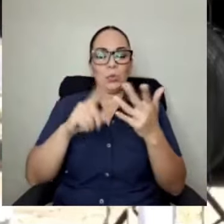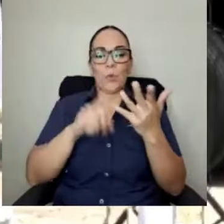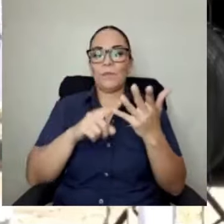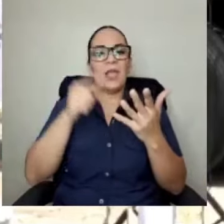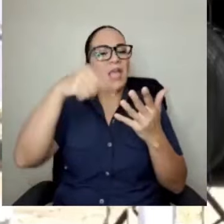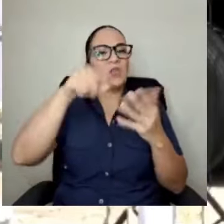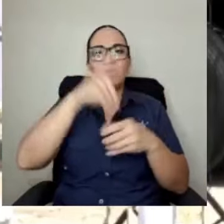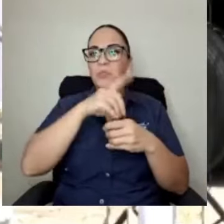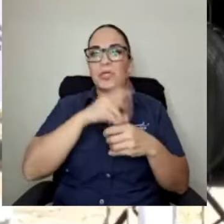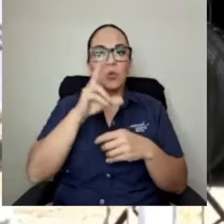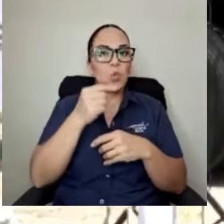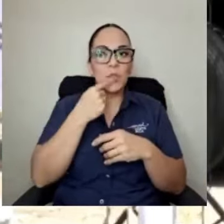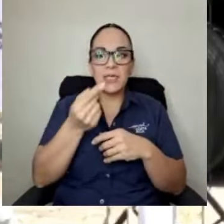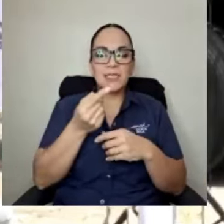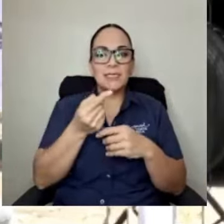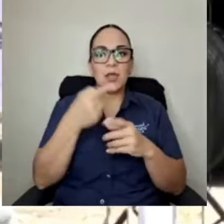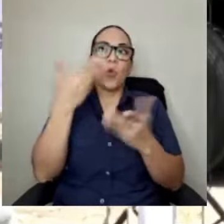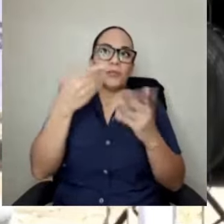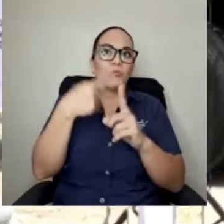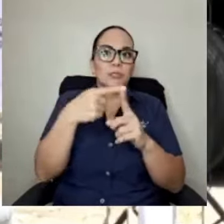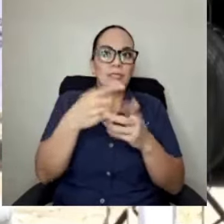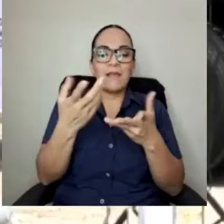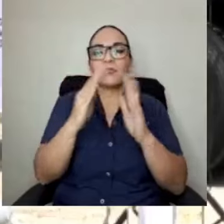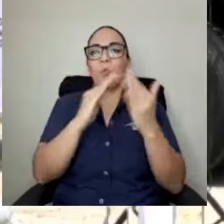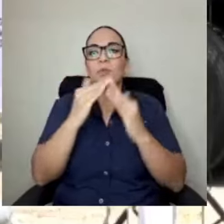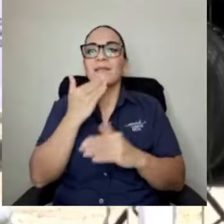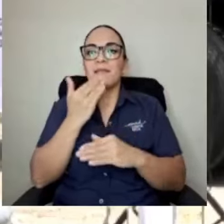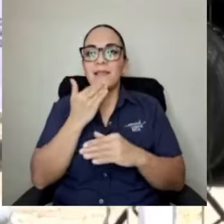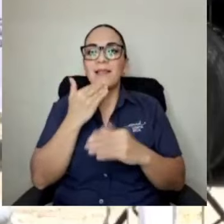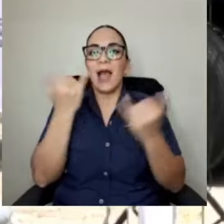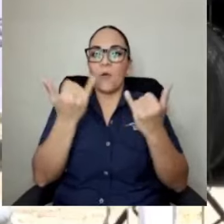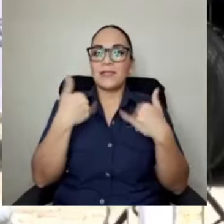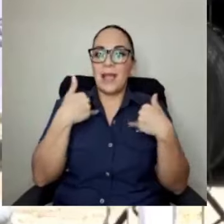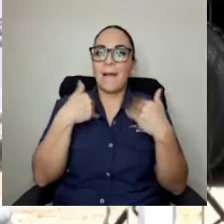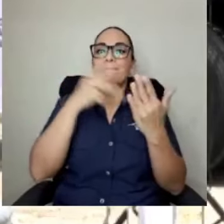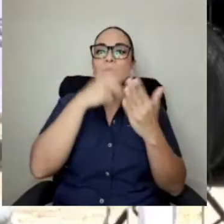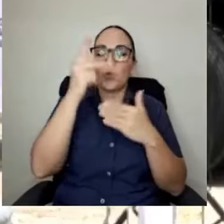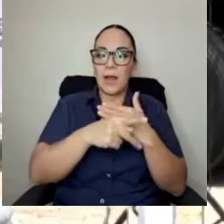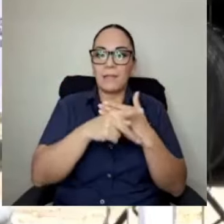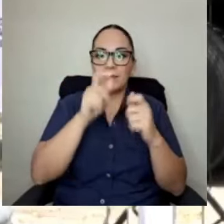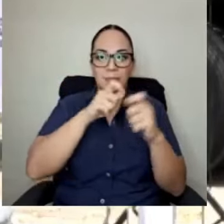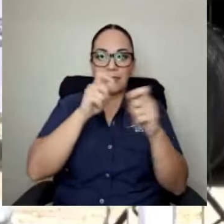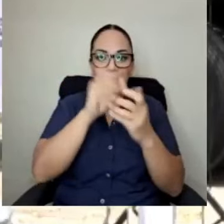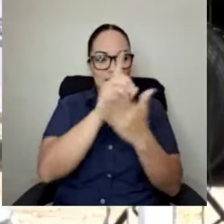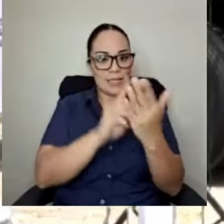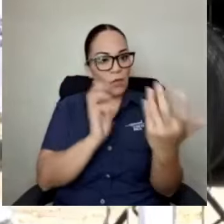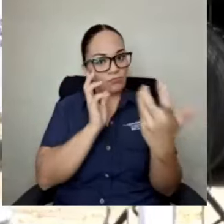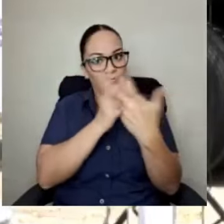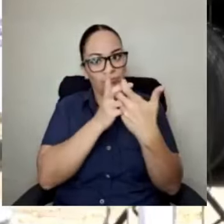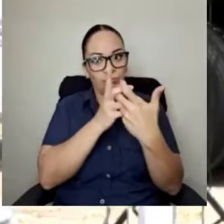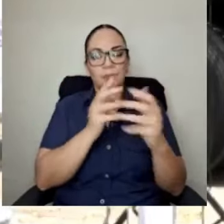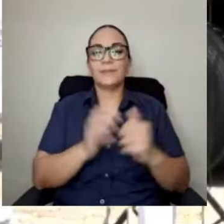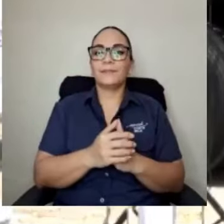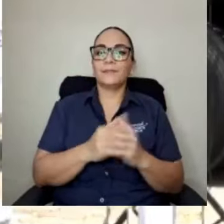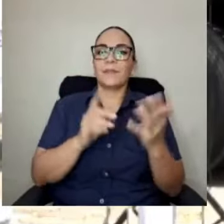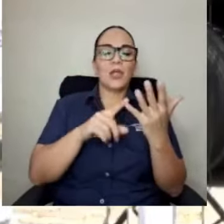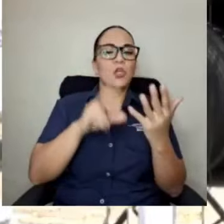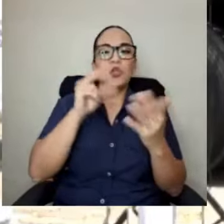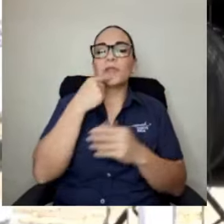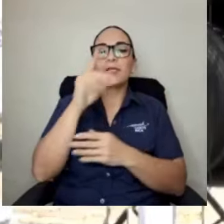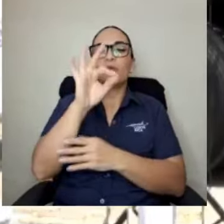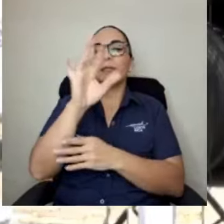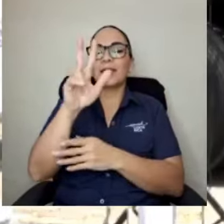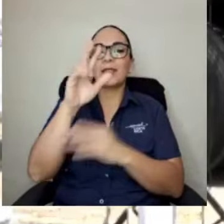y las comunidades indígenas tienen programas específicamente diseñados a ellos, que el 93% de